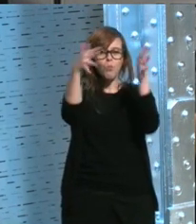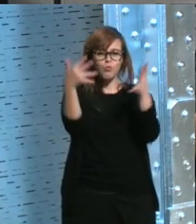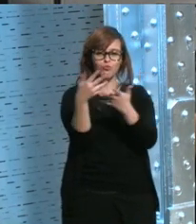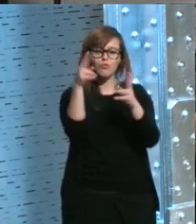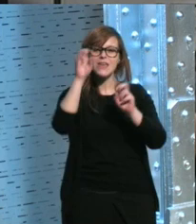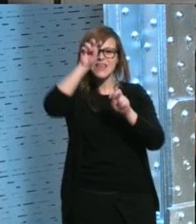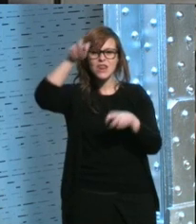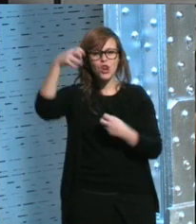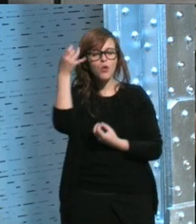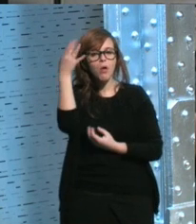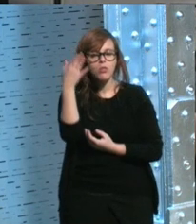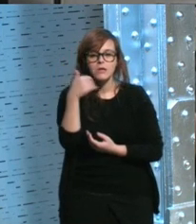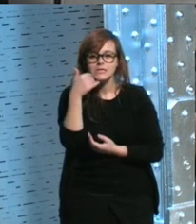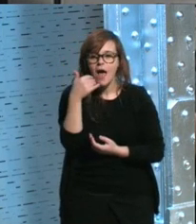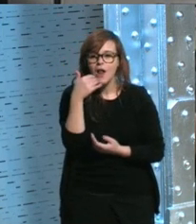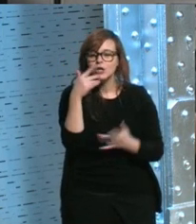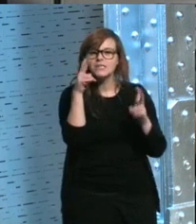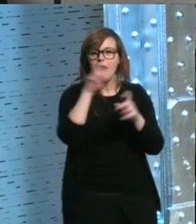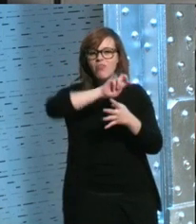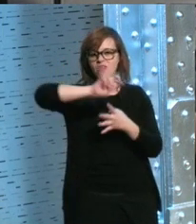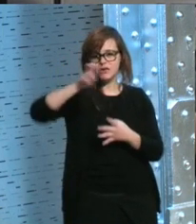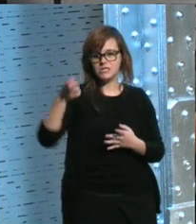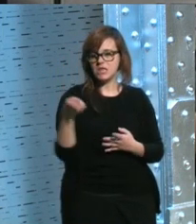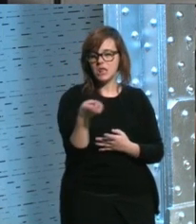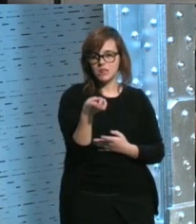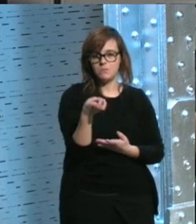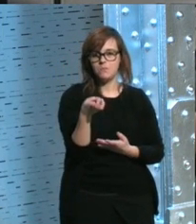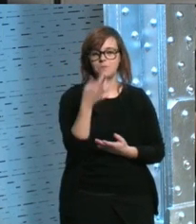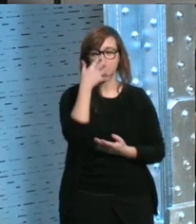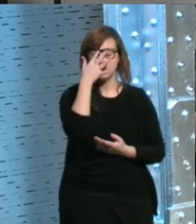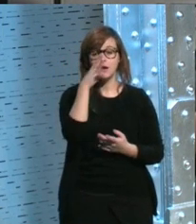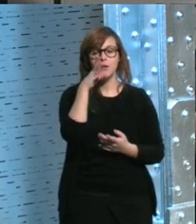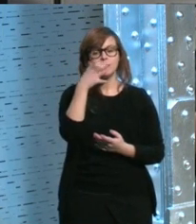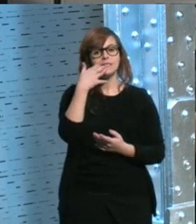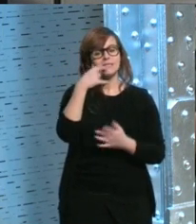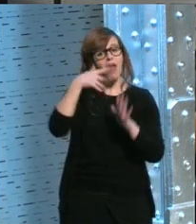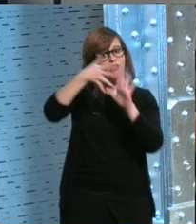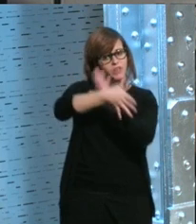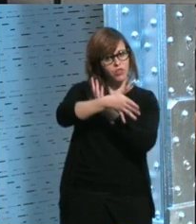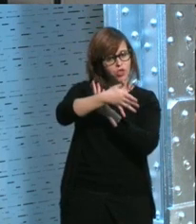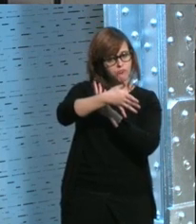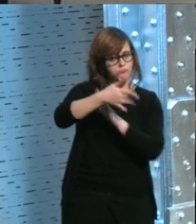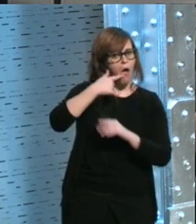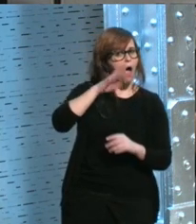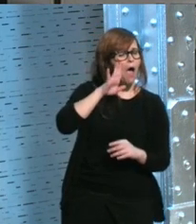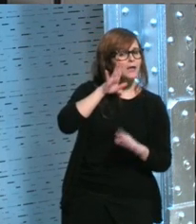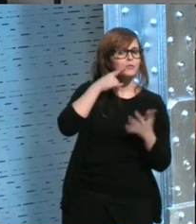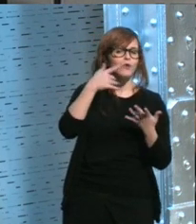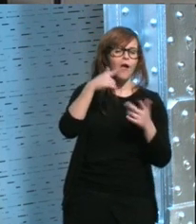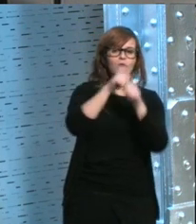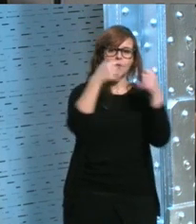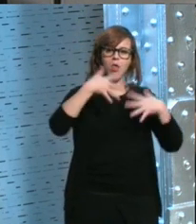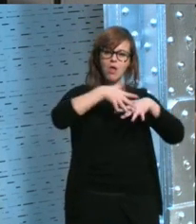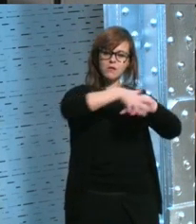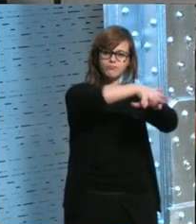es una fuente de diversidad. Porque si aceptamos la definición que yo di, que es un ensamblaje